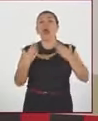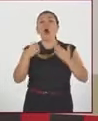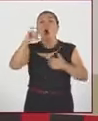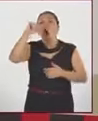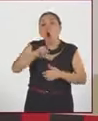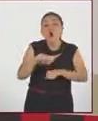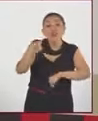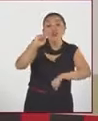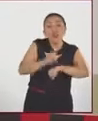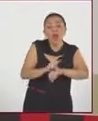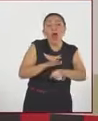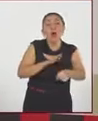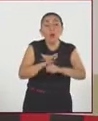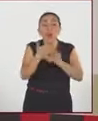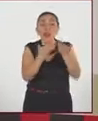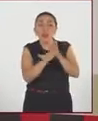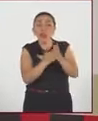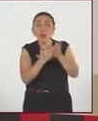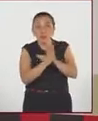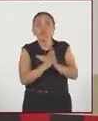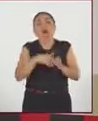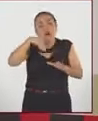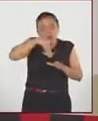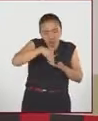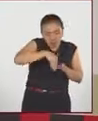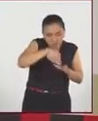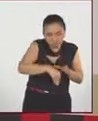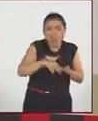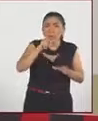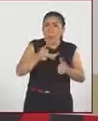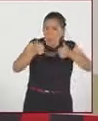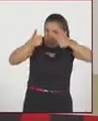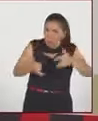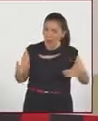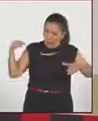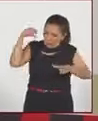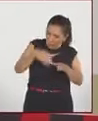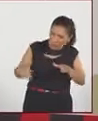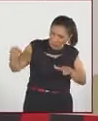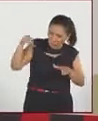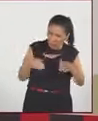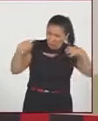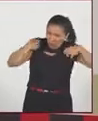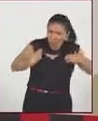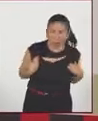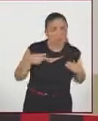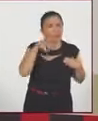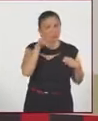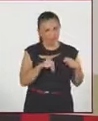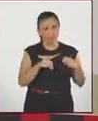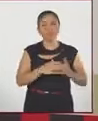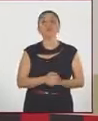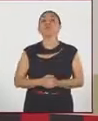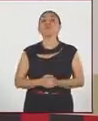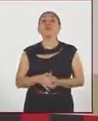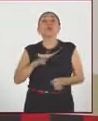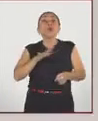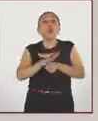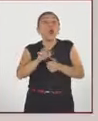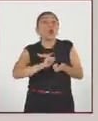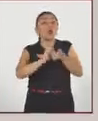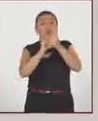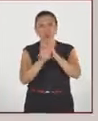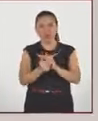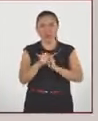toca leer hoy para que no pase esto, ¿no? De tener mochilas muy pesadas. Pues las consecuencias de esto, como